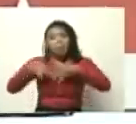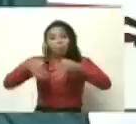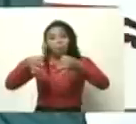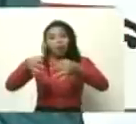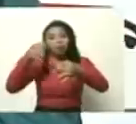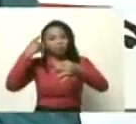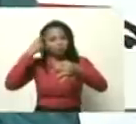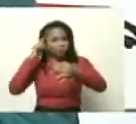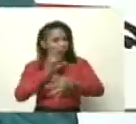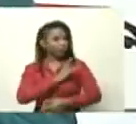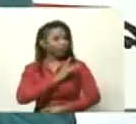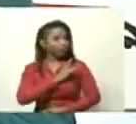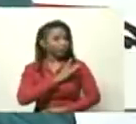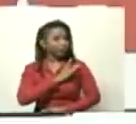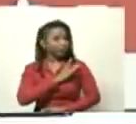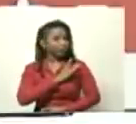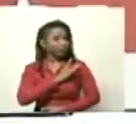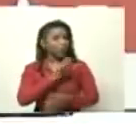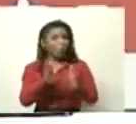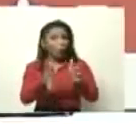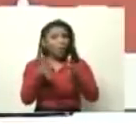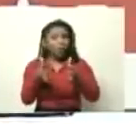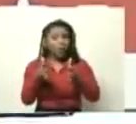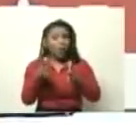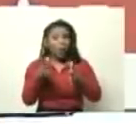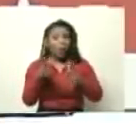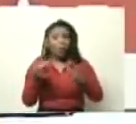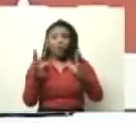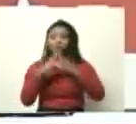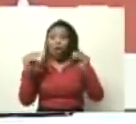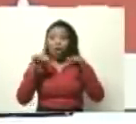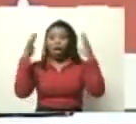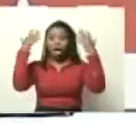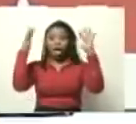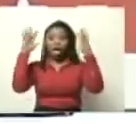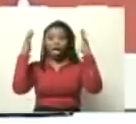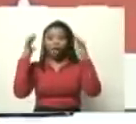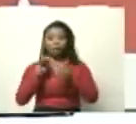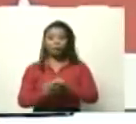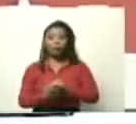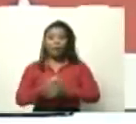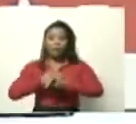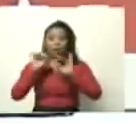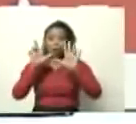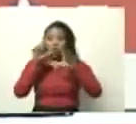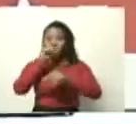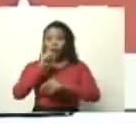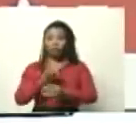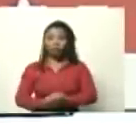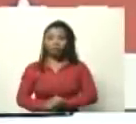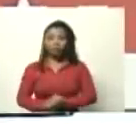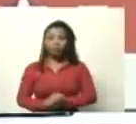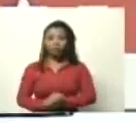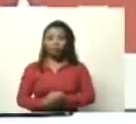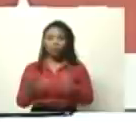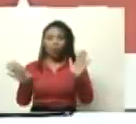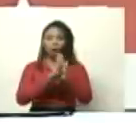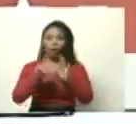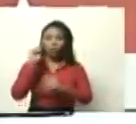Chile, cuando ganó la Bachelet, terminó gobernando 8 años con la